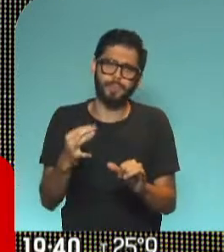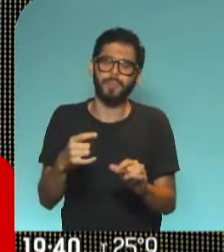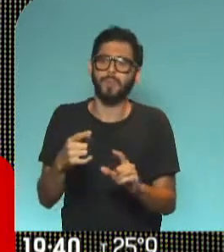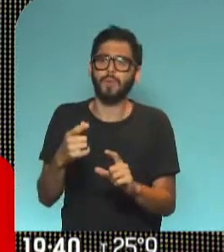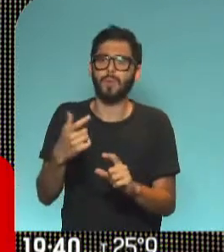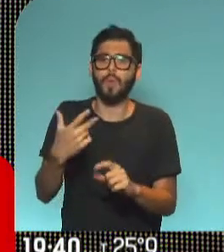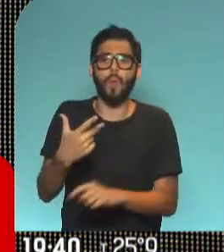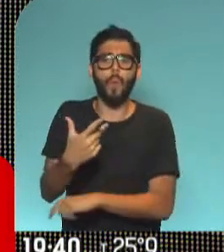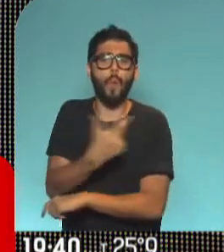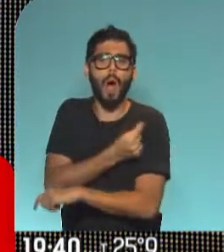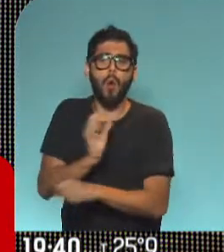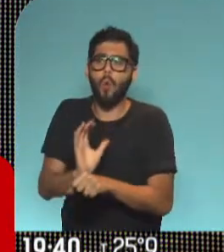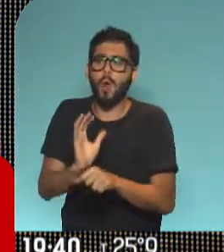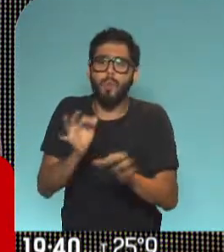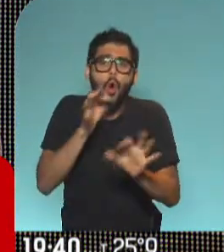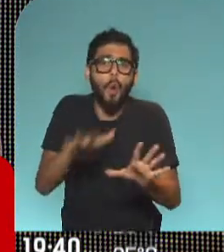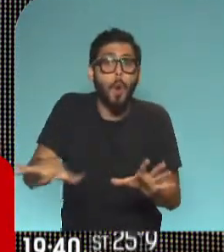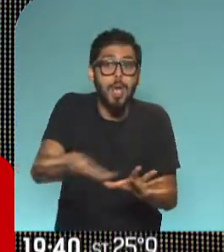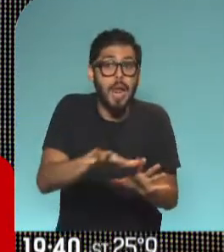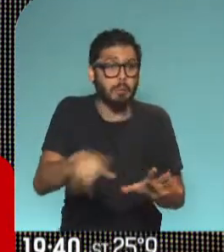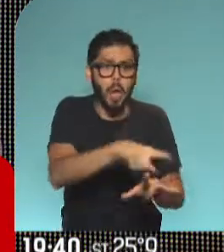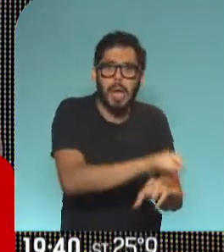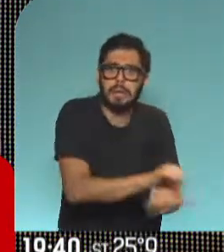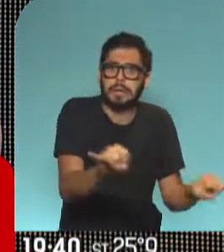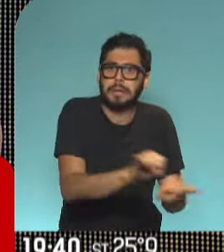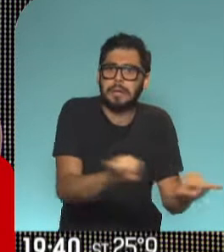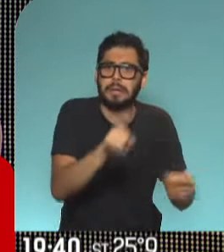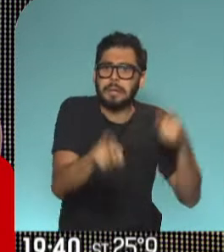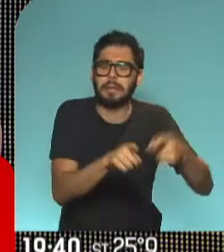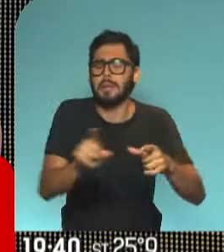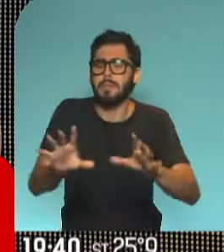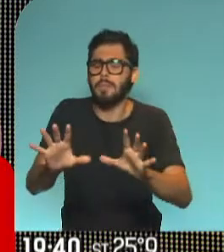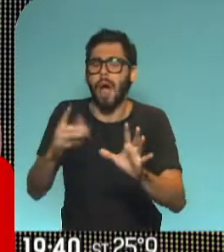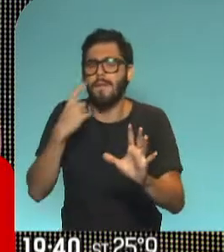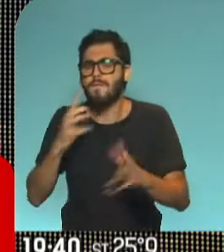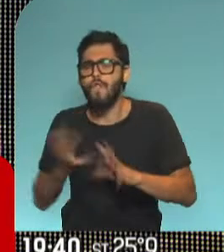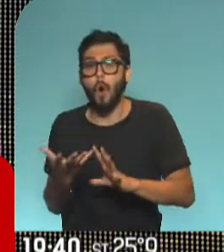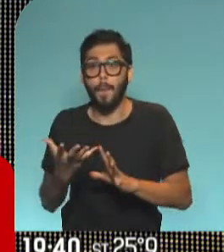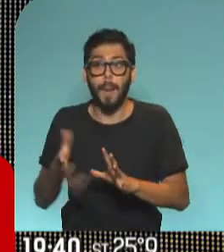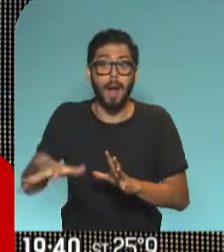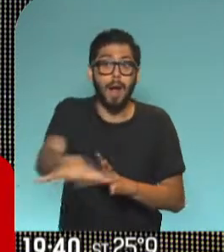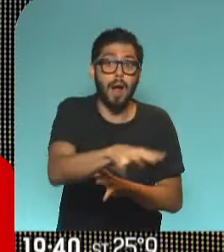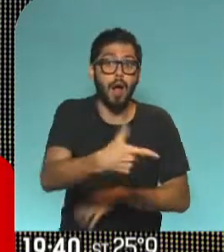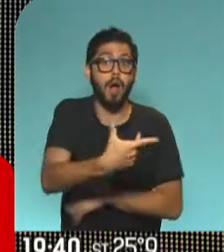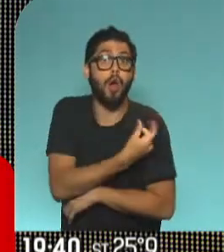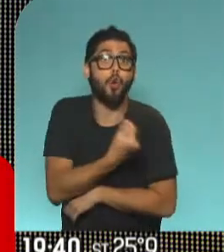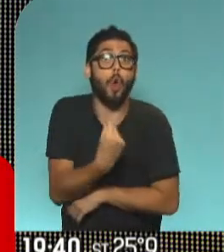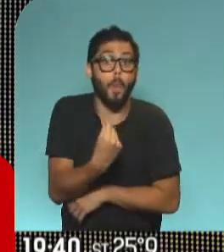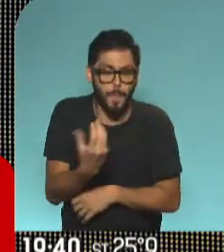con distintas estrategias. Una de las estrategias que evaluamos con el equipo de comunicación era